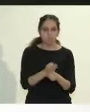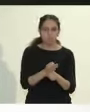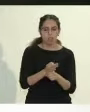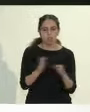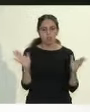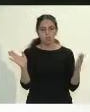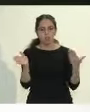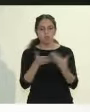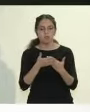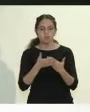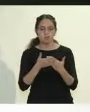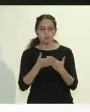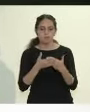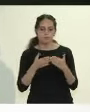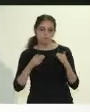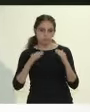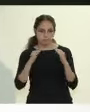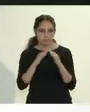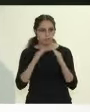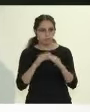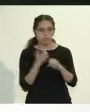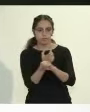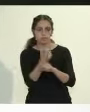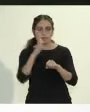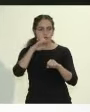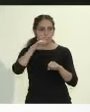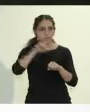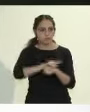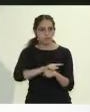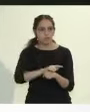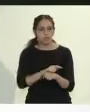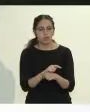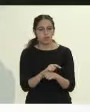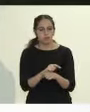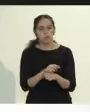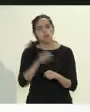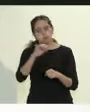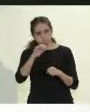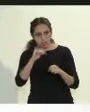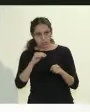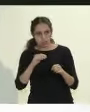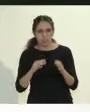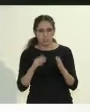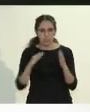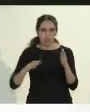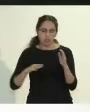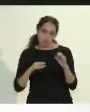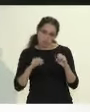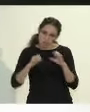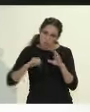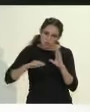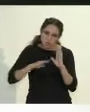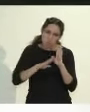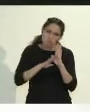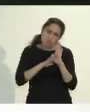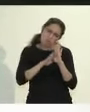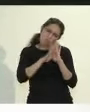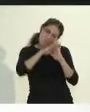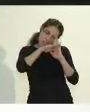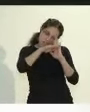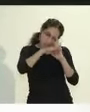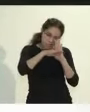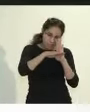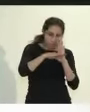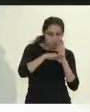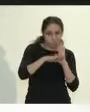con diversos diputados y algunos de ellos dijeron que éste sería viable para así aplanar la curva y otros tantos dijeron que sería mejor